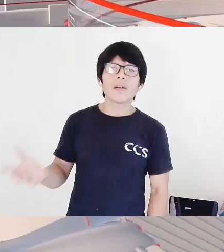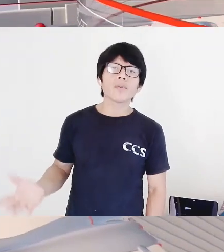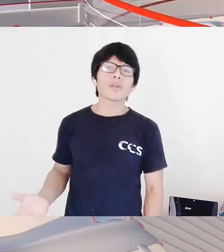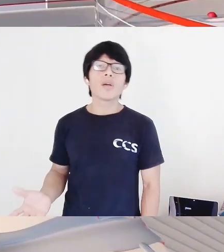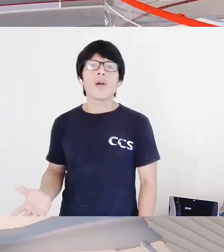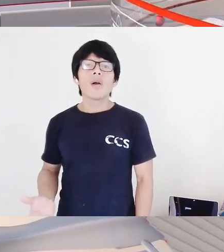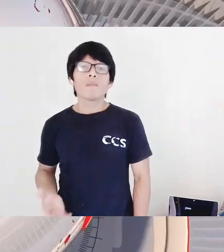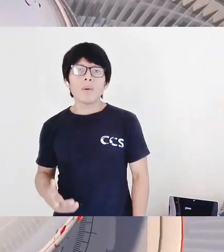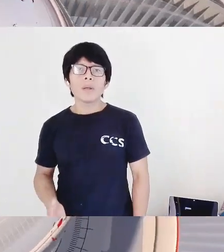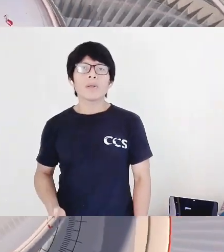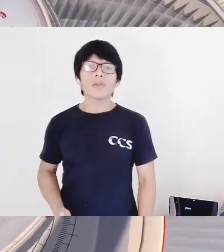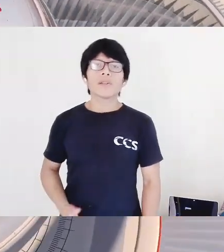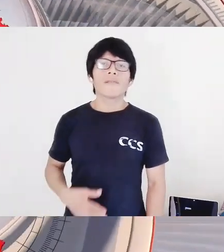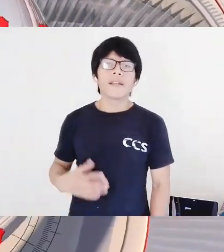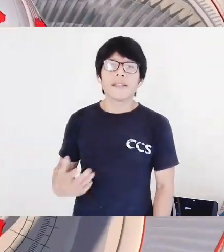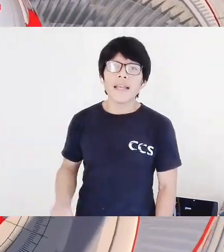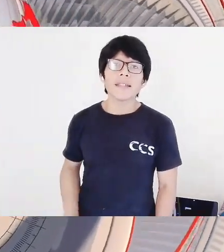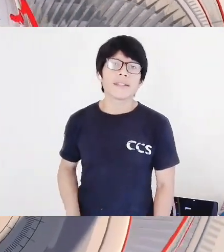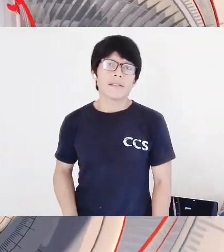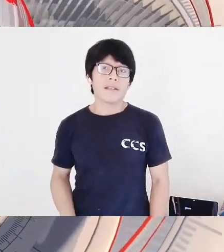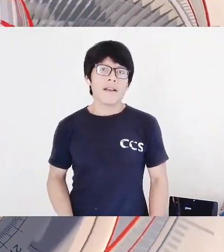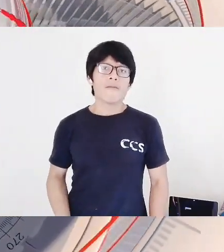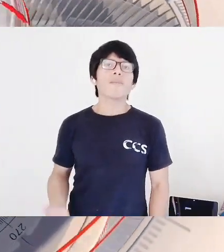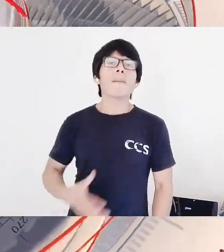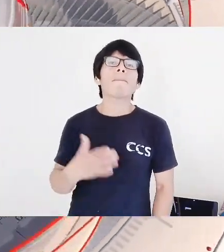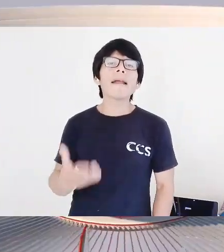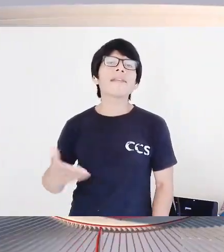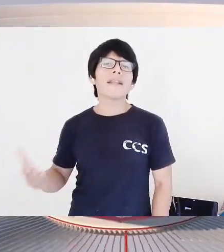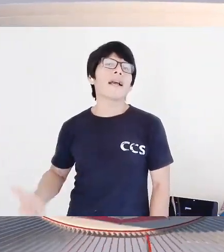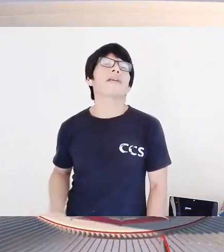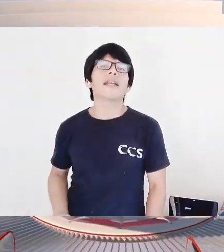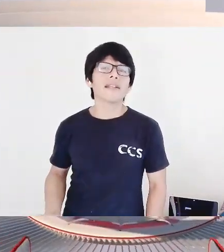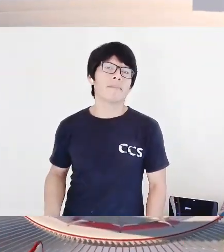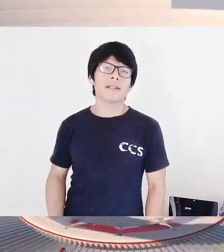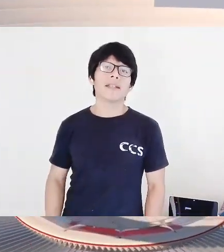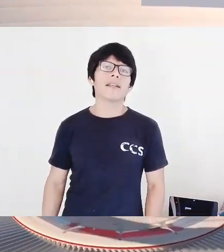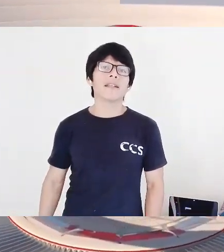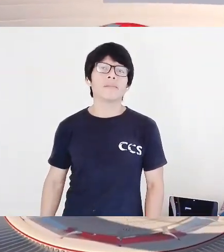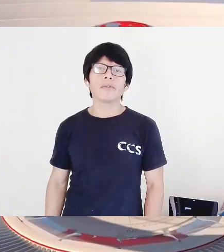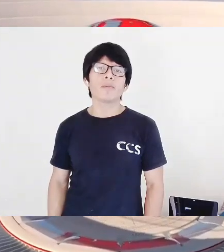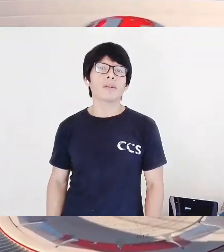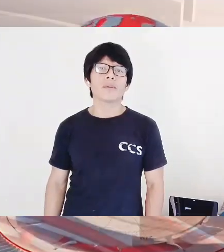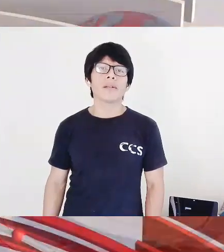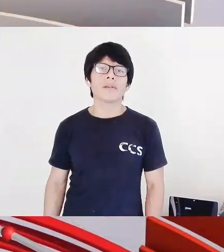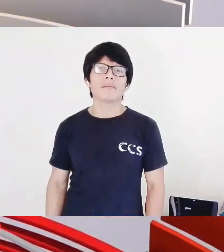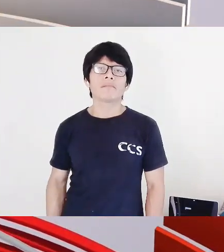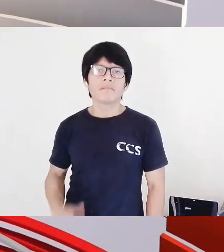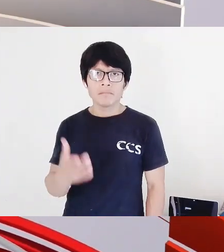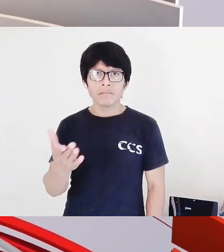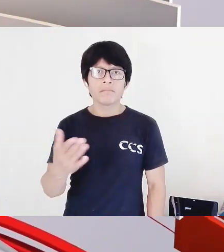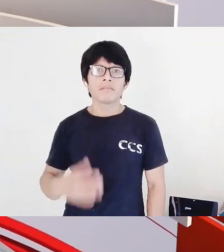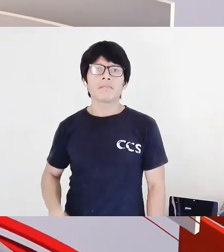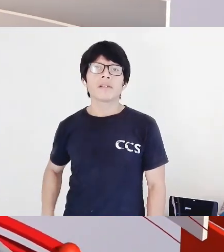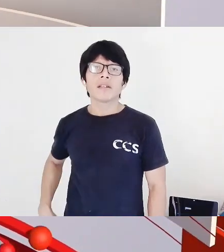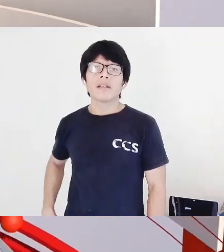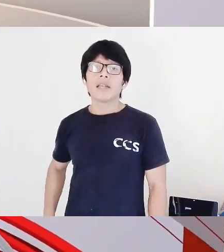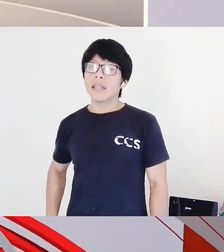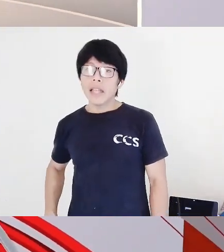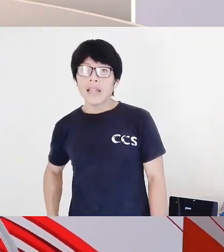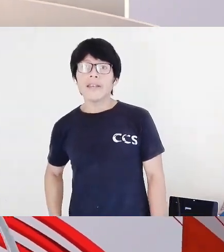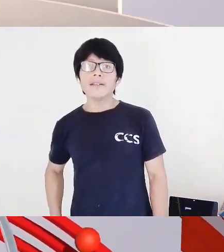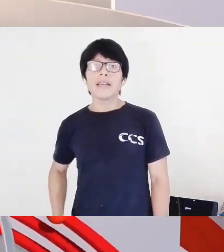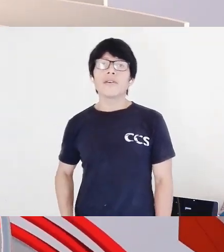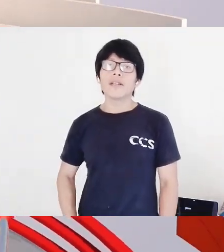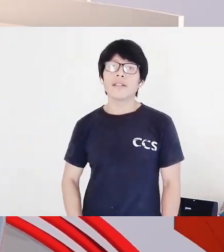están en cargos públicos federales, forman parte del gabinete del presidente Andrés Manuel López Obrador.